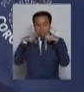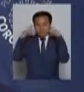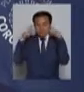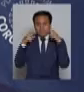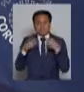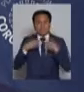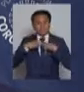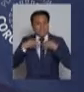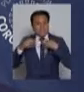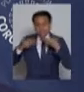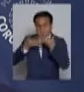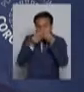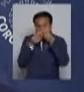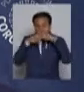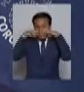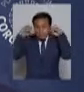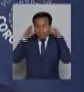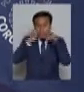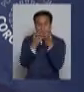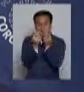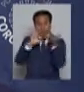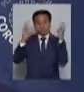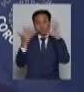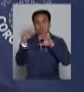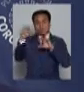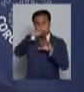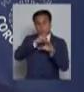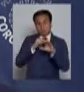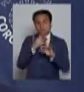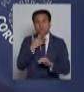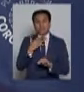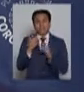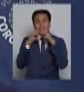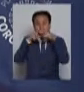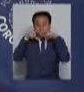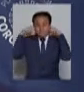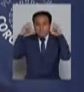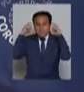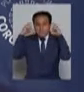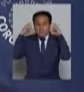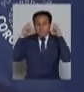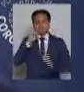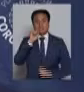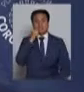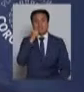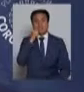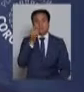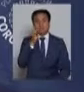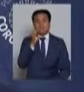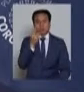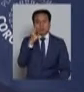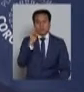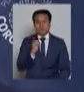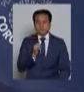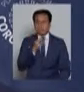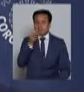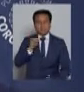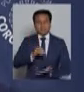género, como se está haciendo en muchas partes del mundo, dado que estas mascarillas son solo de un uso. Sin decir